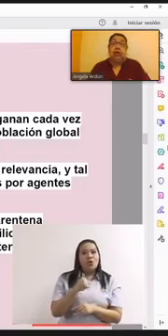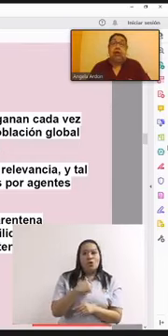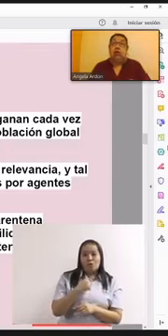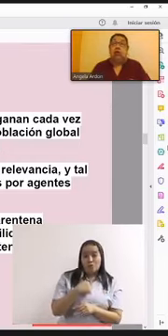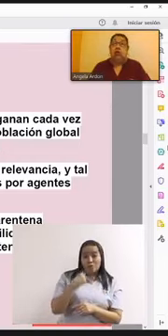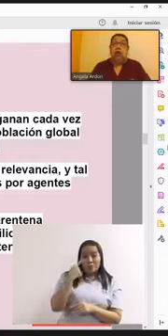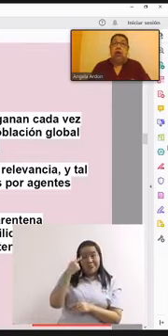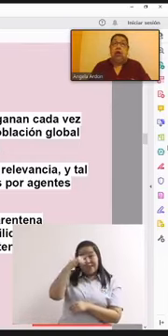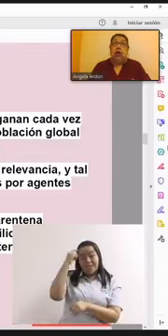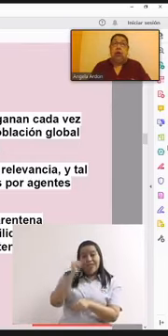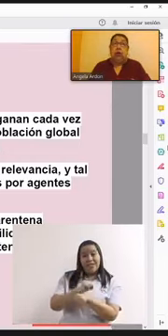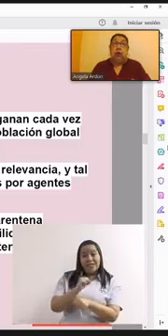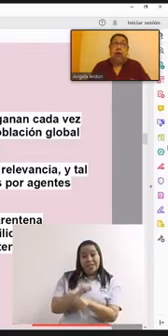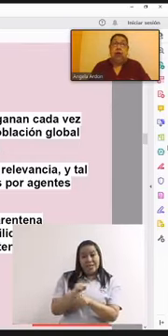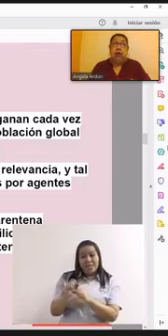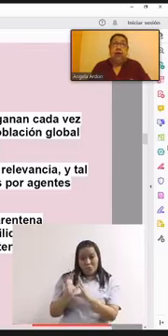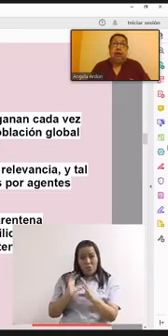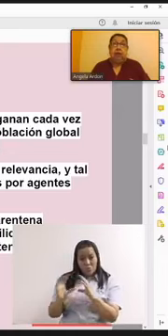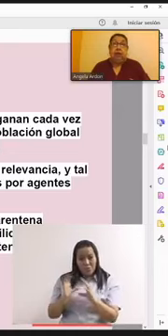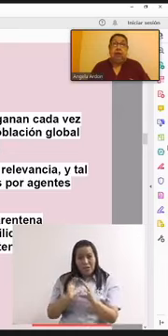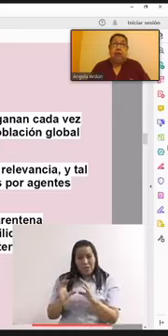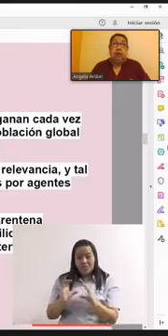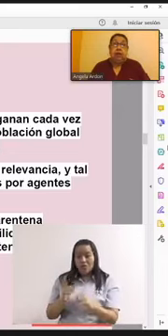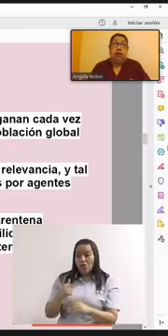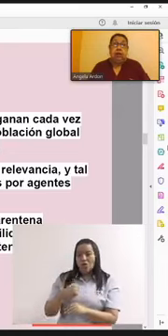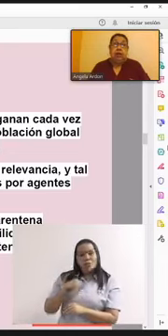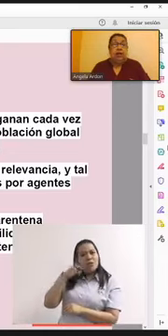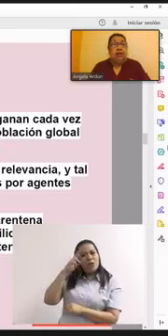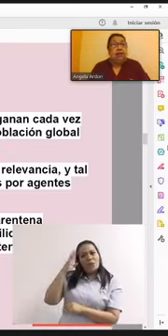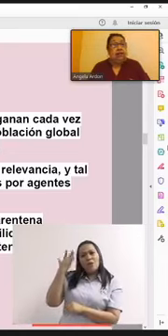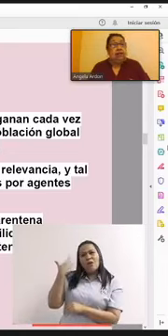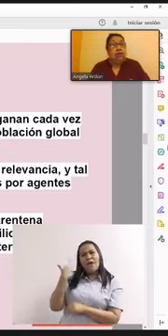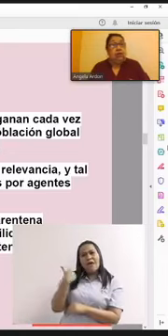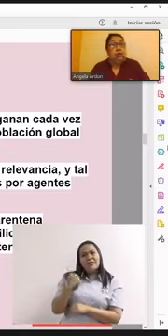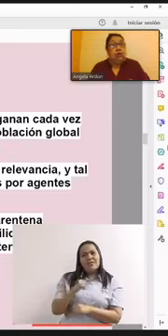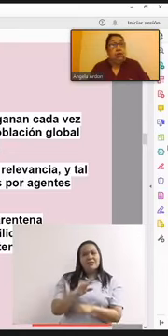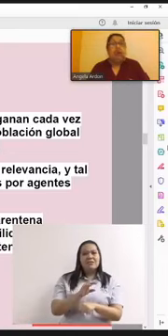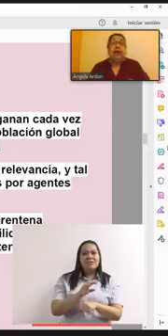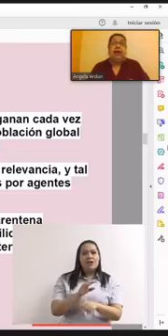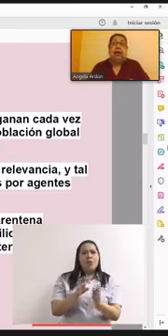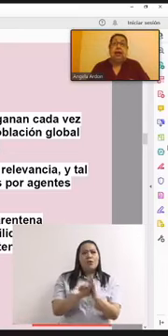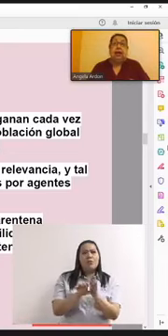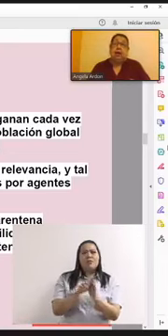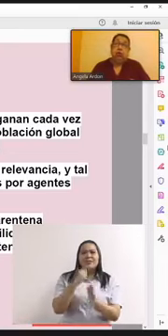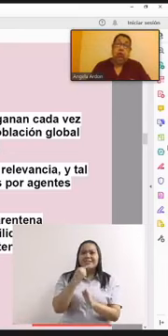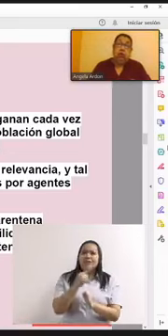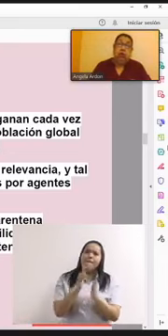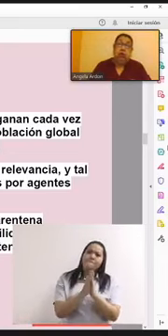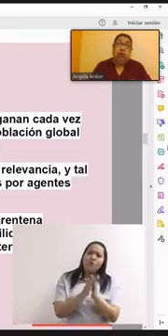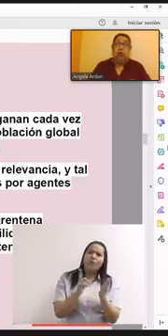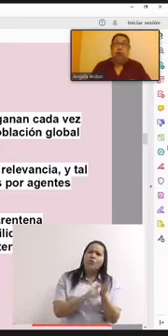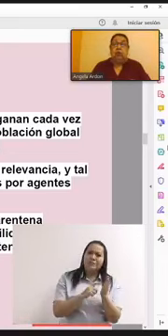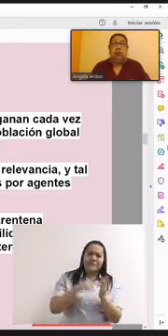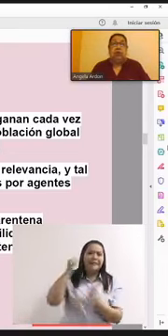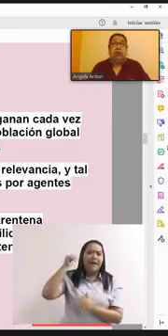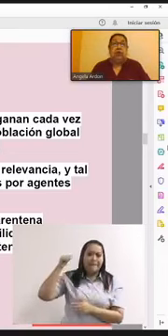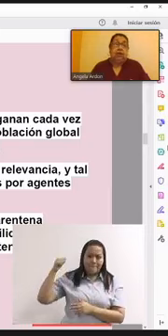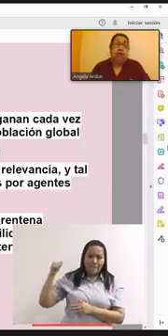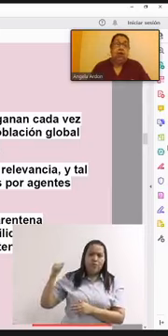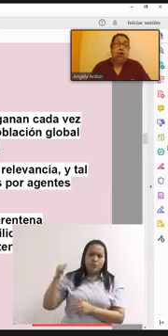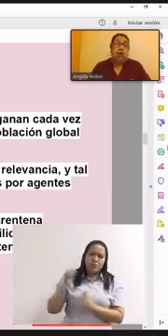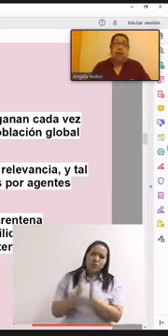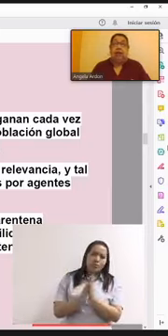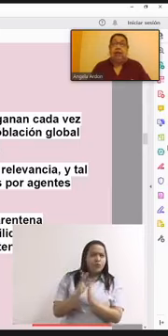de comunicación, y yo me acuerdo que yo le decía a mis compañeros que debían de hacerse una audiometría. Estuve 11 años en medio de comunicación